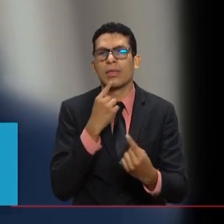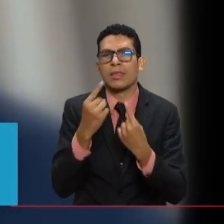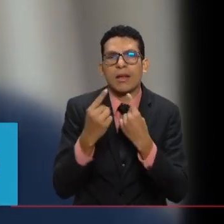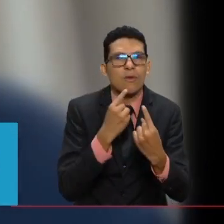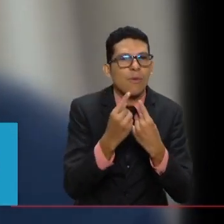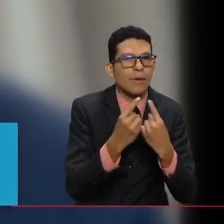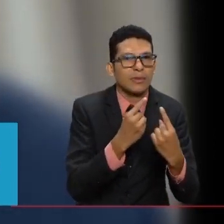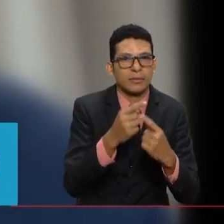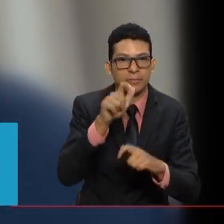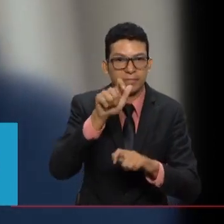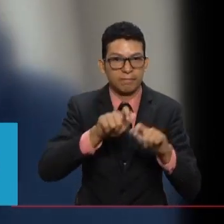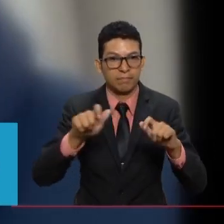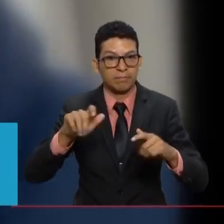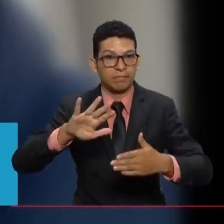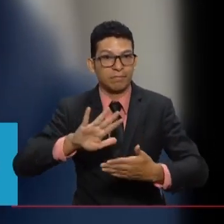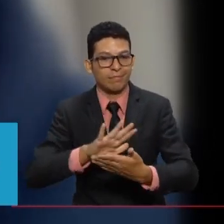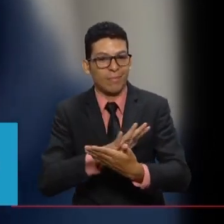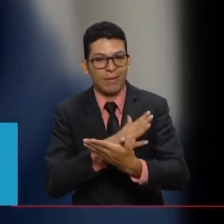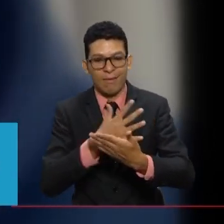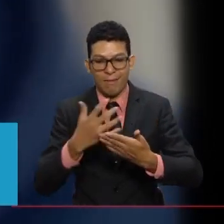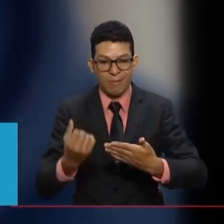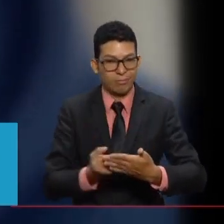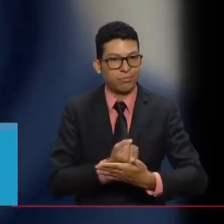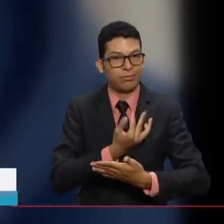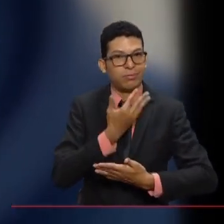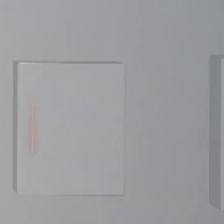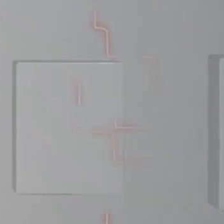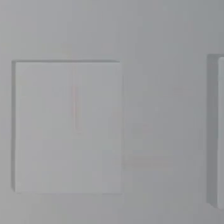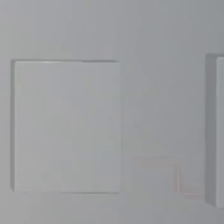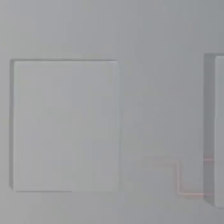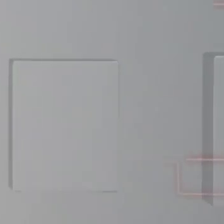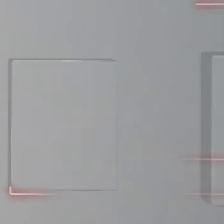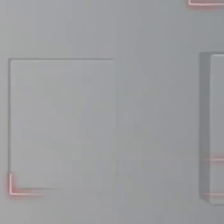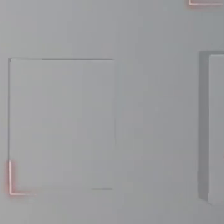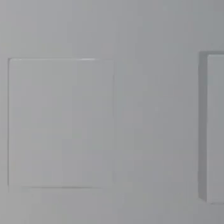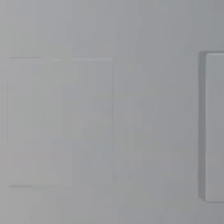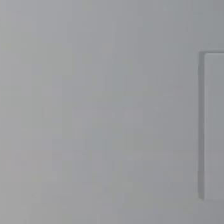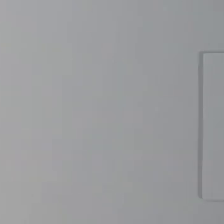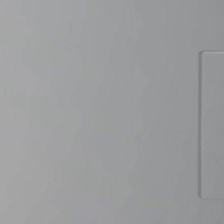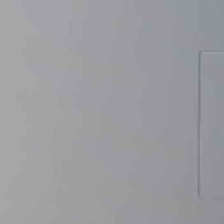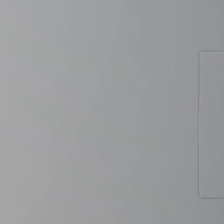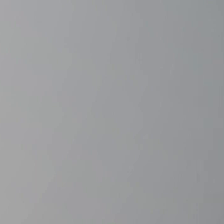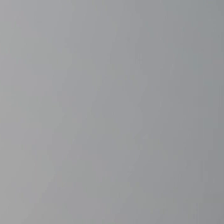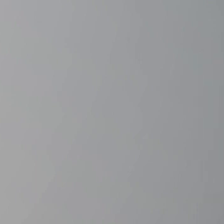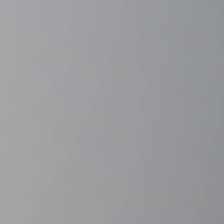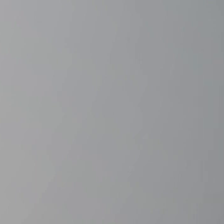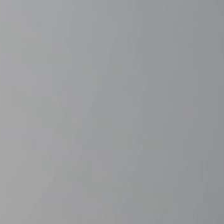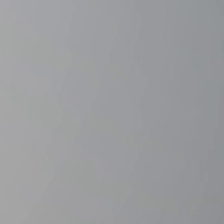dialogando con ella o como si saliera de mi cuerpo.